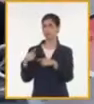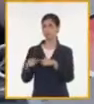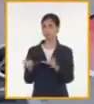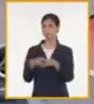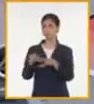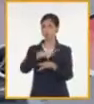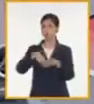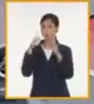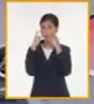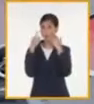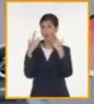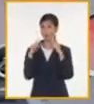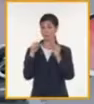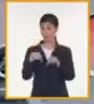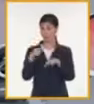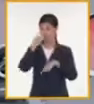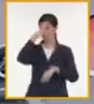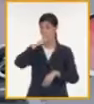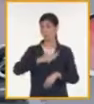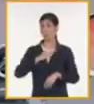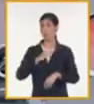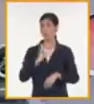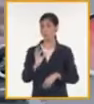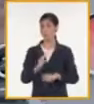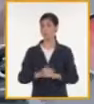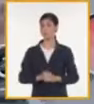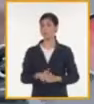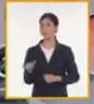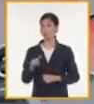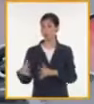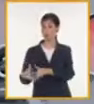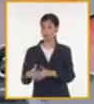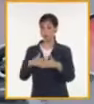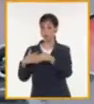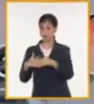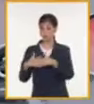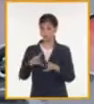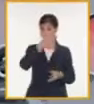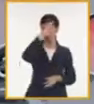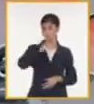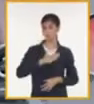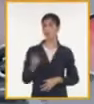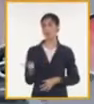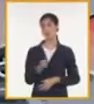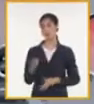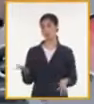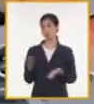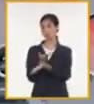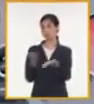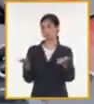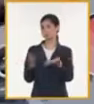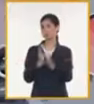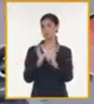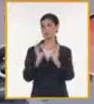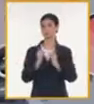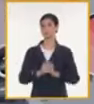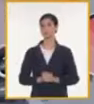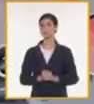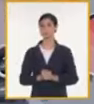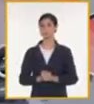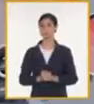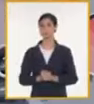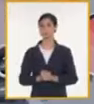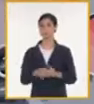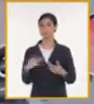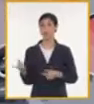relaciones diplomáticas entre entre los dos países y que se había pues ya ha dado algunos pasos en el sentido de de acercamiento entre